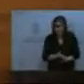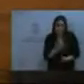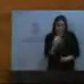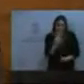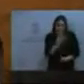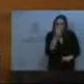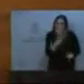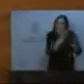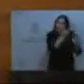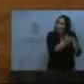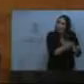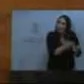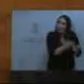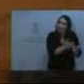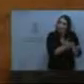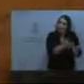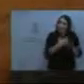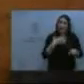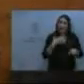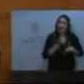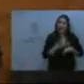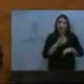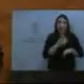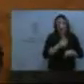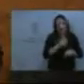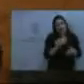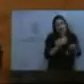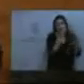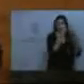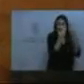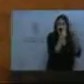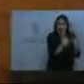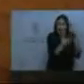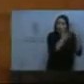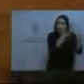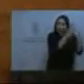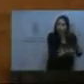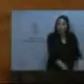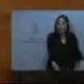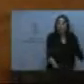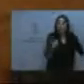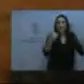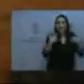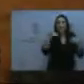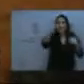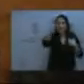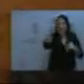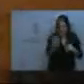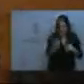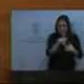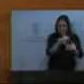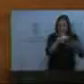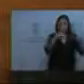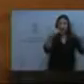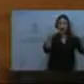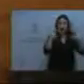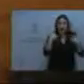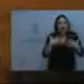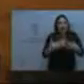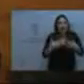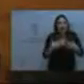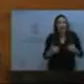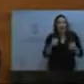usted quizás sea el menor culpable, pero tiene que entender que usted es el responsable de la sanidad